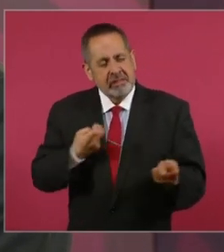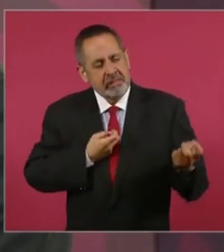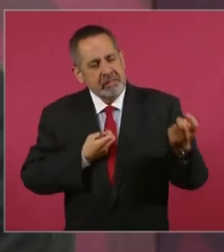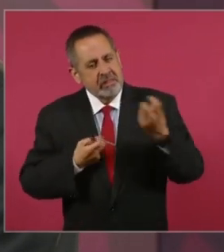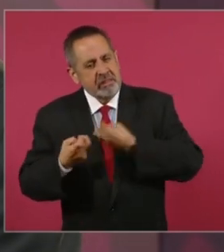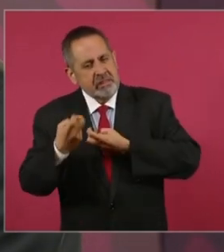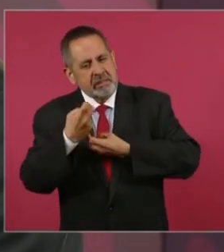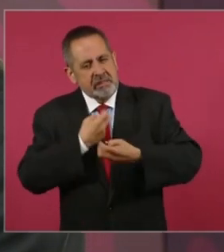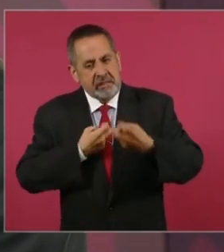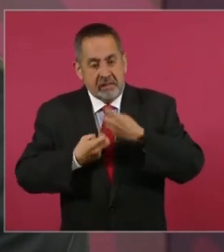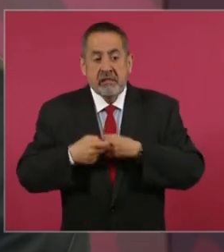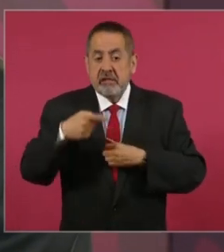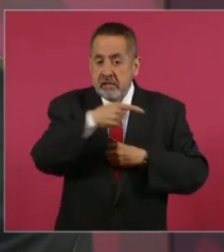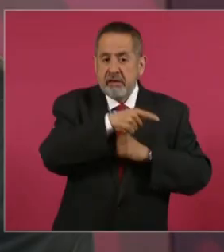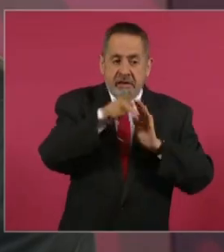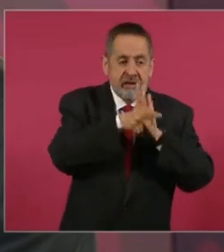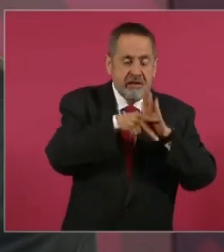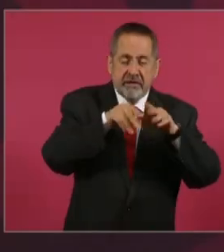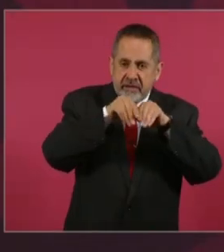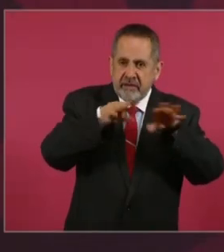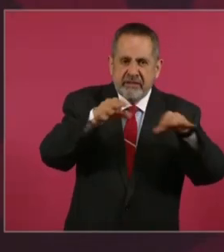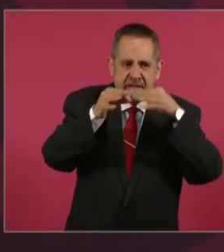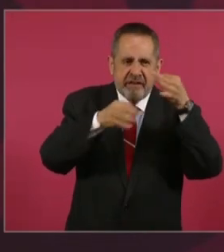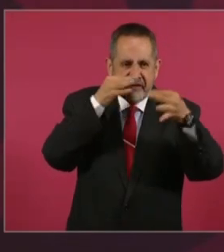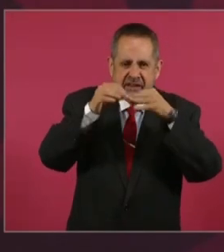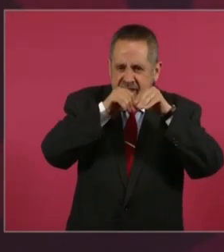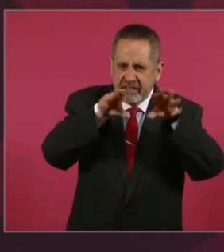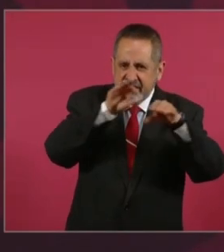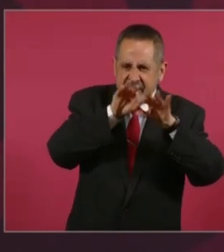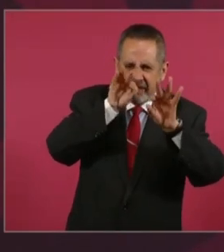ya habían logrado internalizar eso